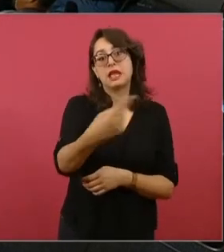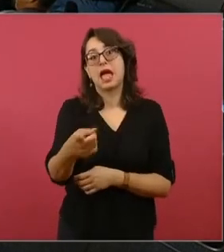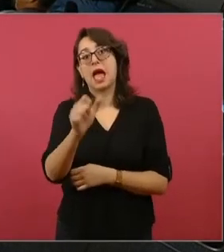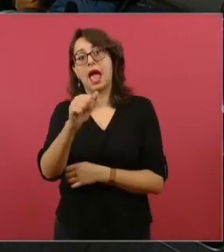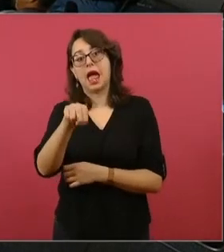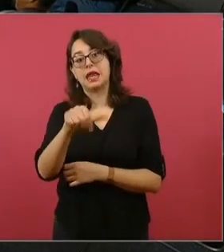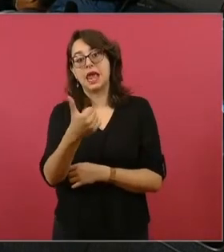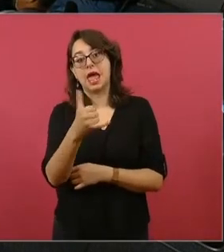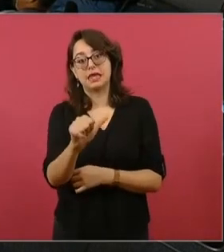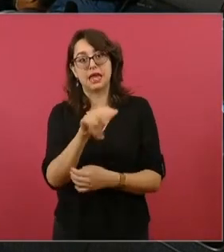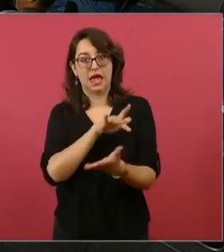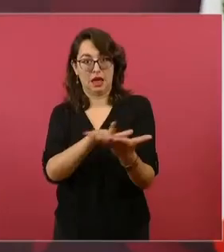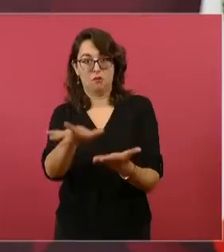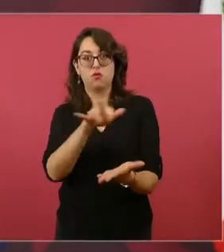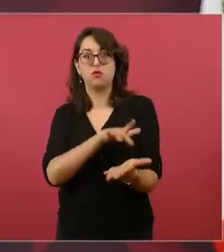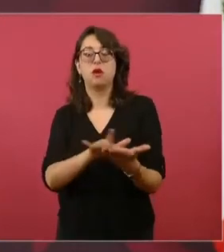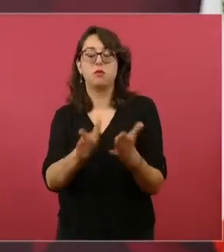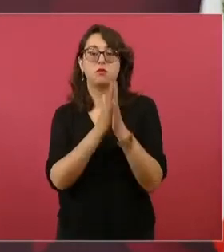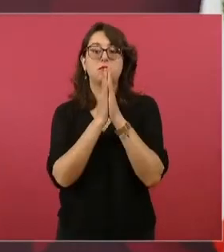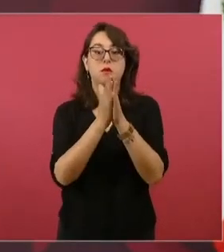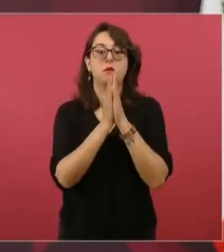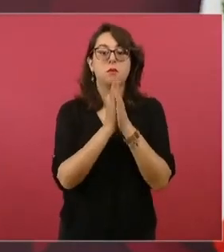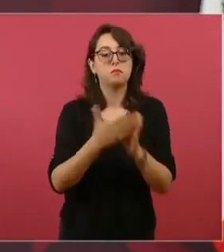en la desesperación,